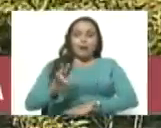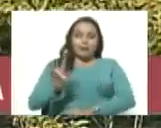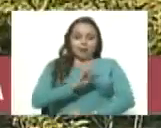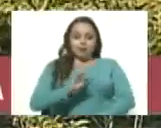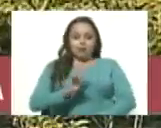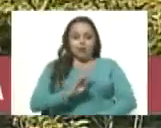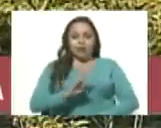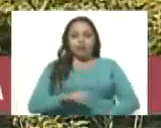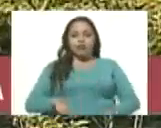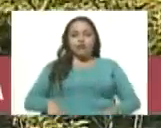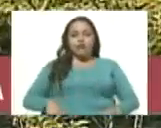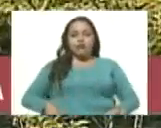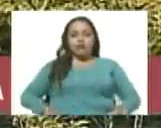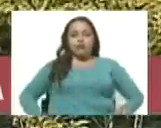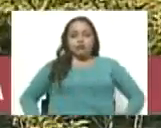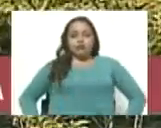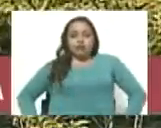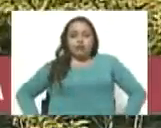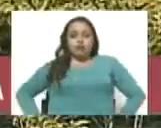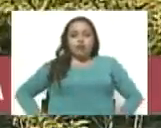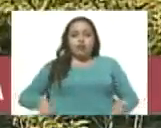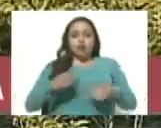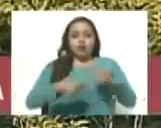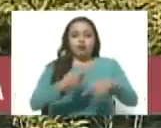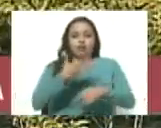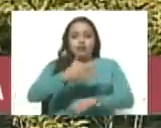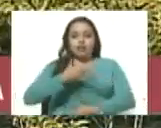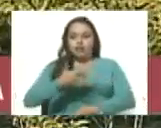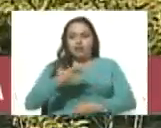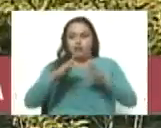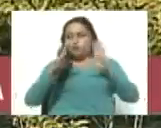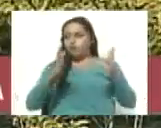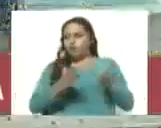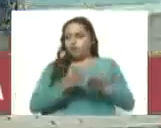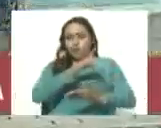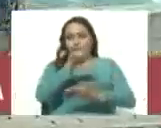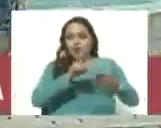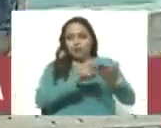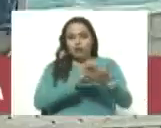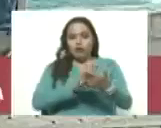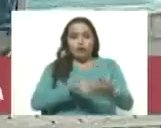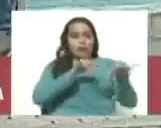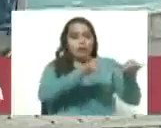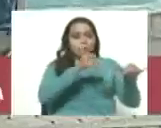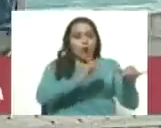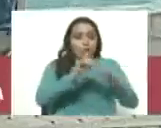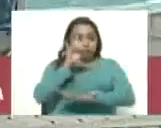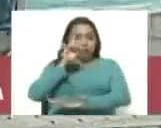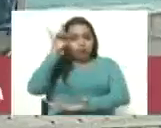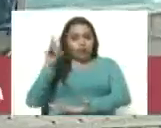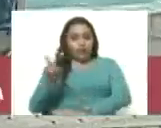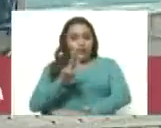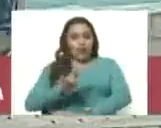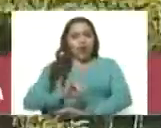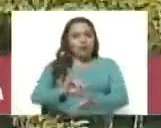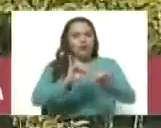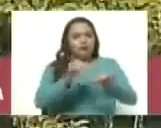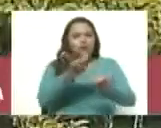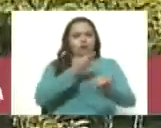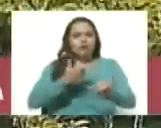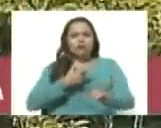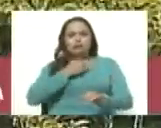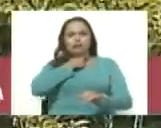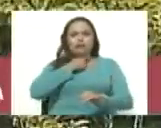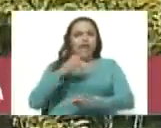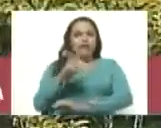sus consecuencias se sienten en el planeta entero por eso la demonización de venezuela por eso todos los intentos por estrangular a venezuela porque es un mal